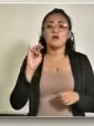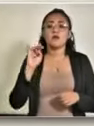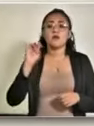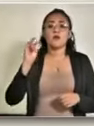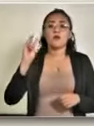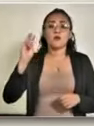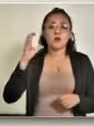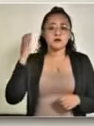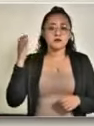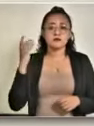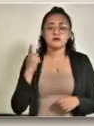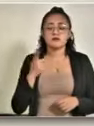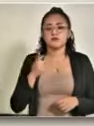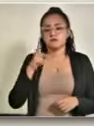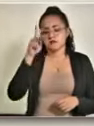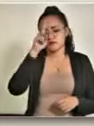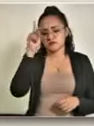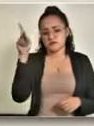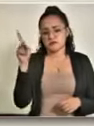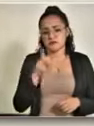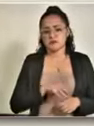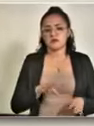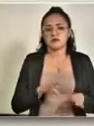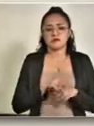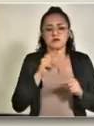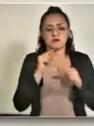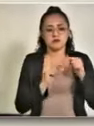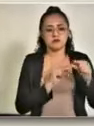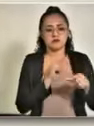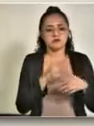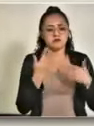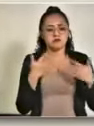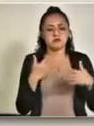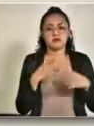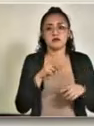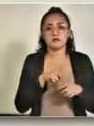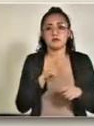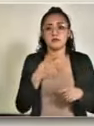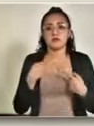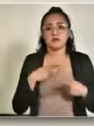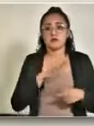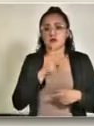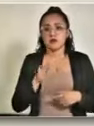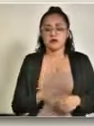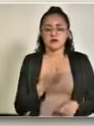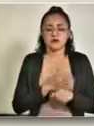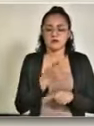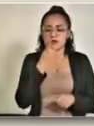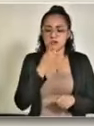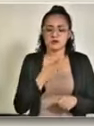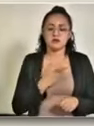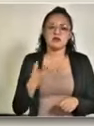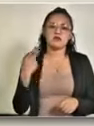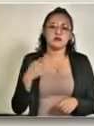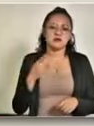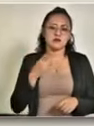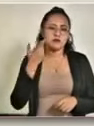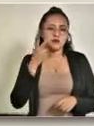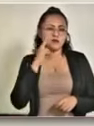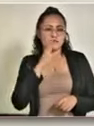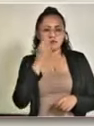han ido empeorando las proyecciones en el tema de muertos. Si bien ya nos ha comentado que ustedes tienen sus